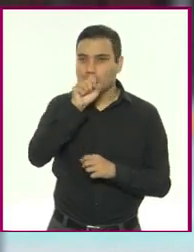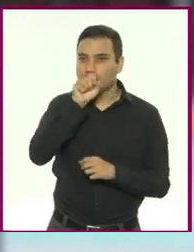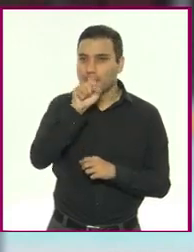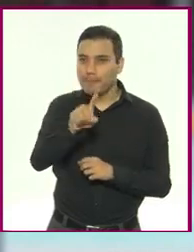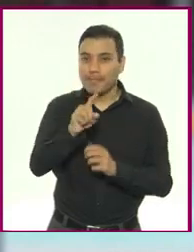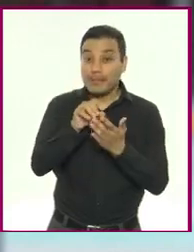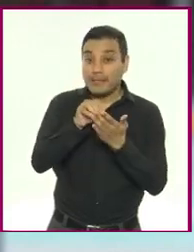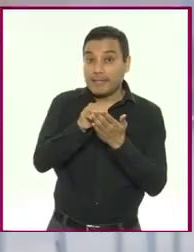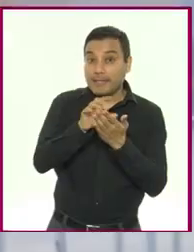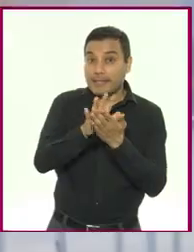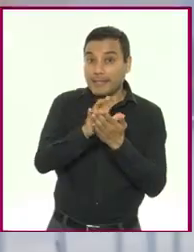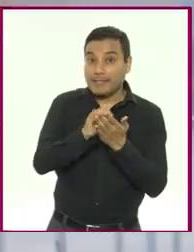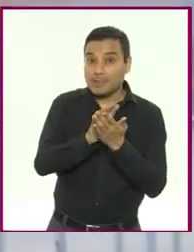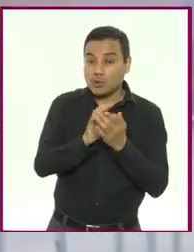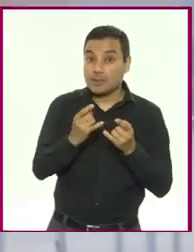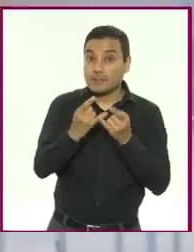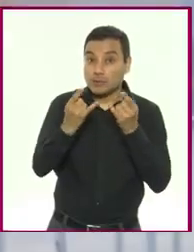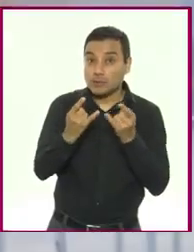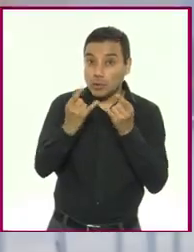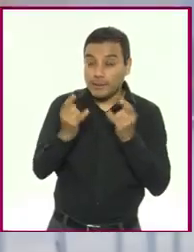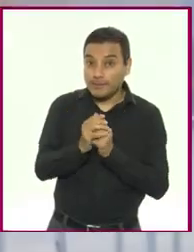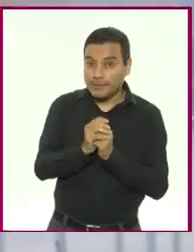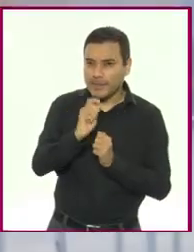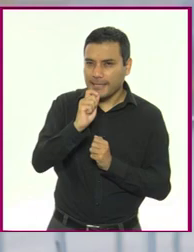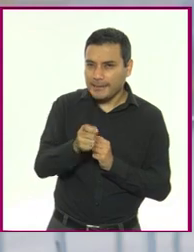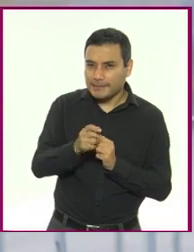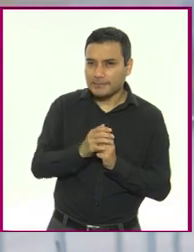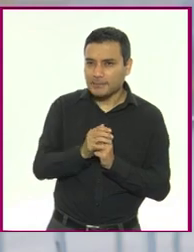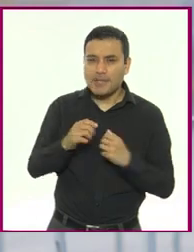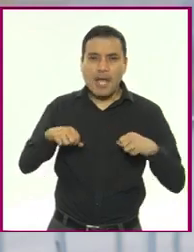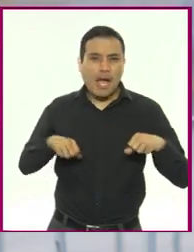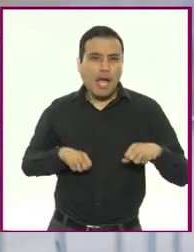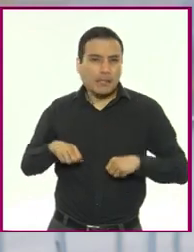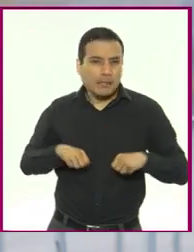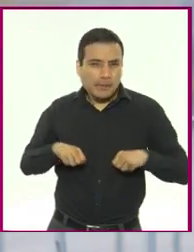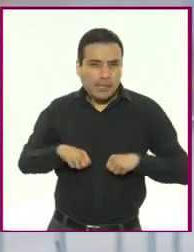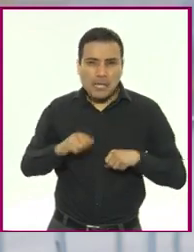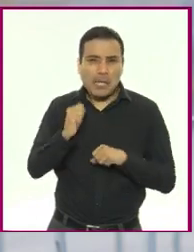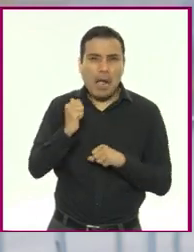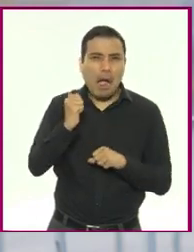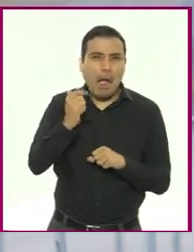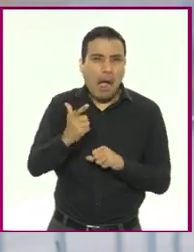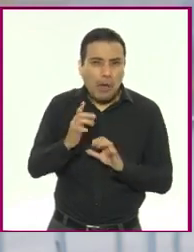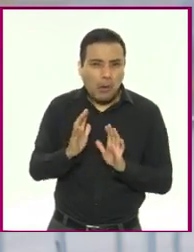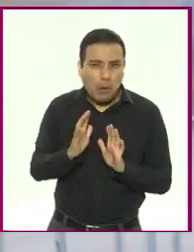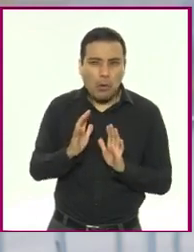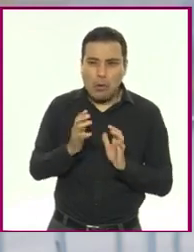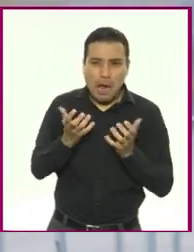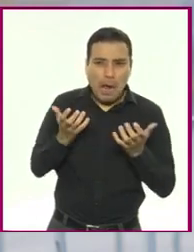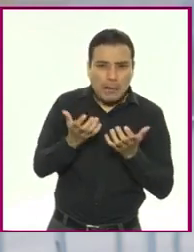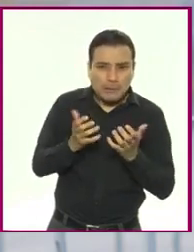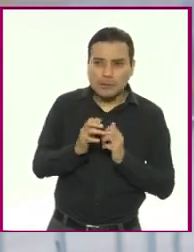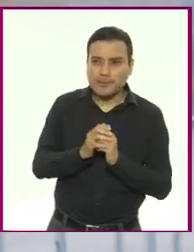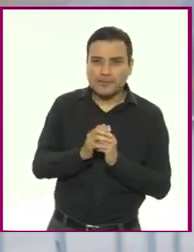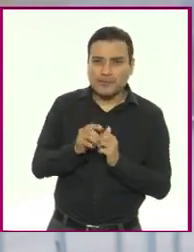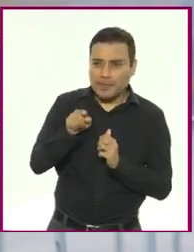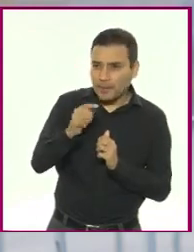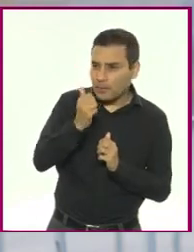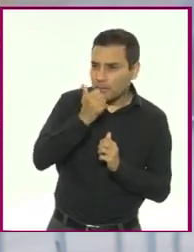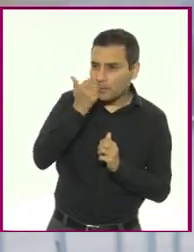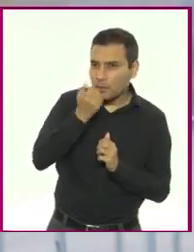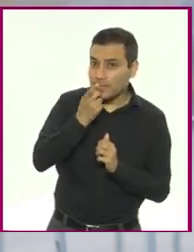momentos específicos de alguna actividad que yo esté con ellos no en la que yo registro tal estudiante me dijo tal